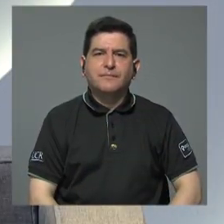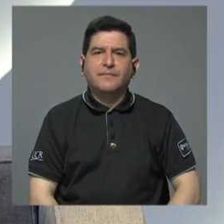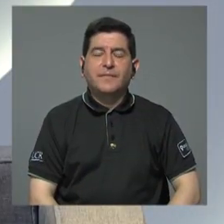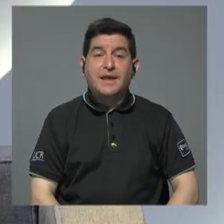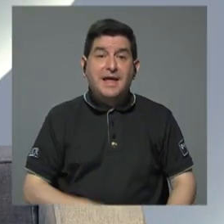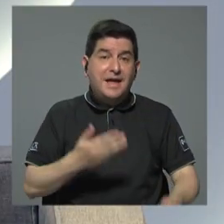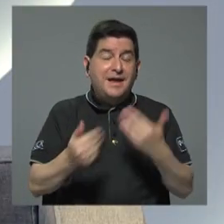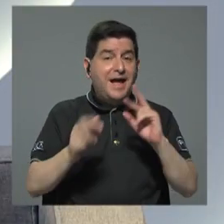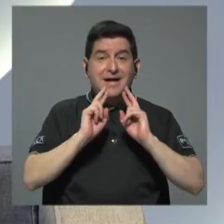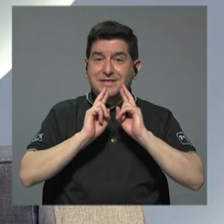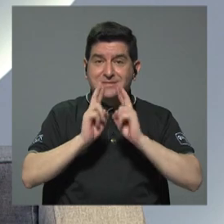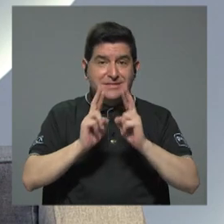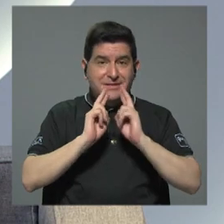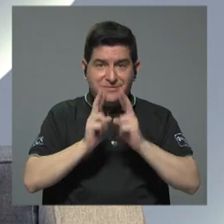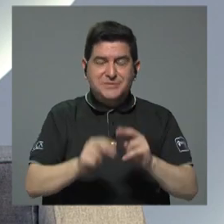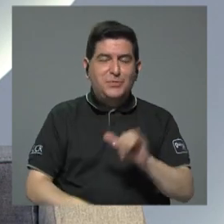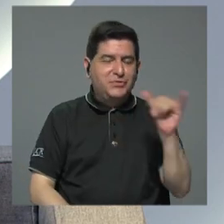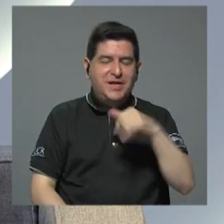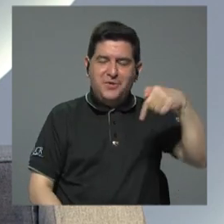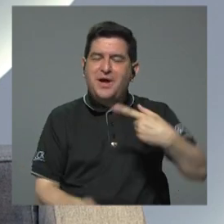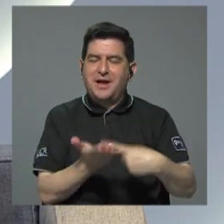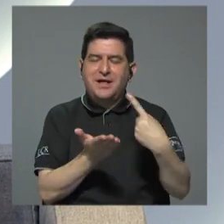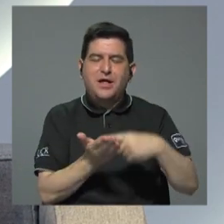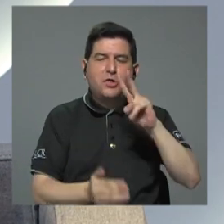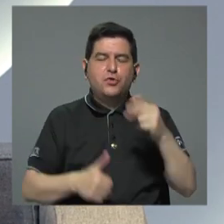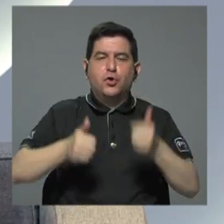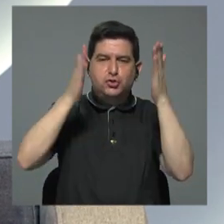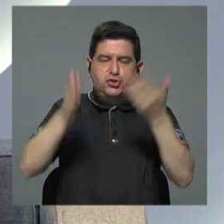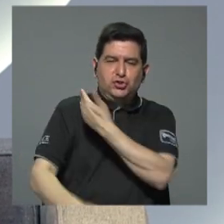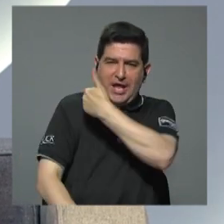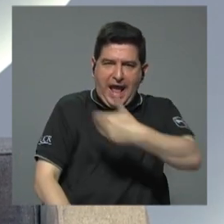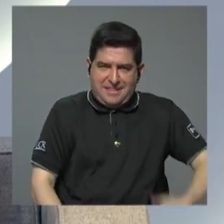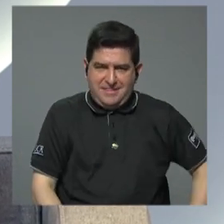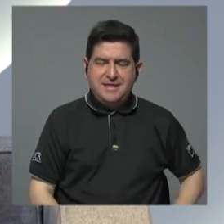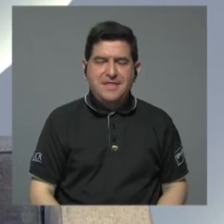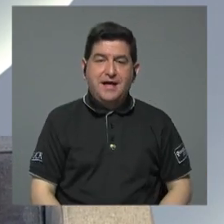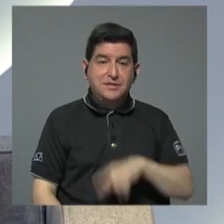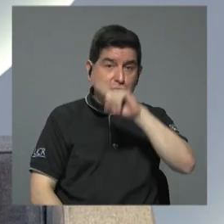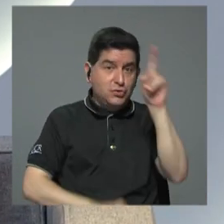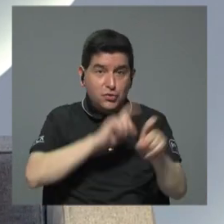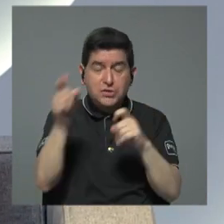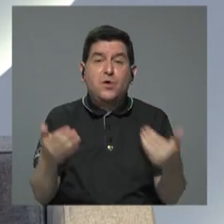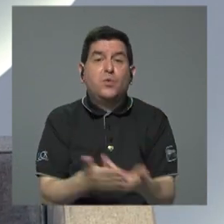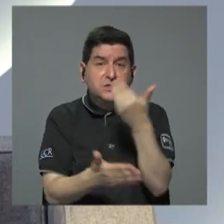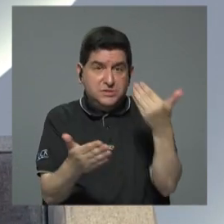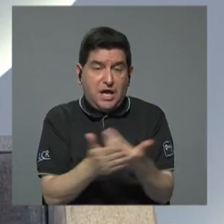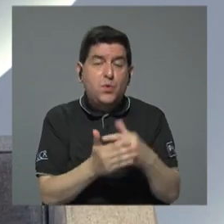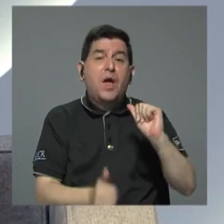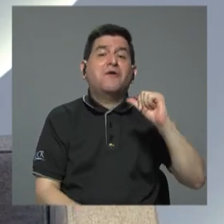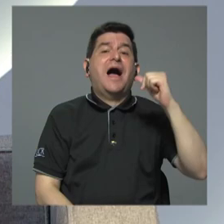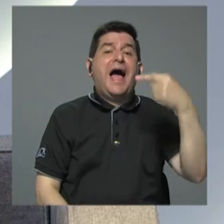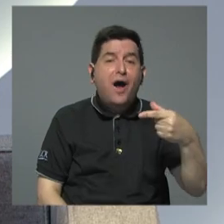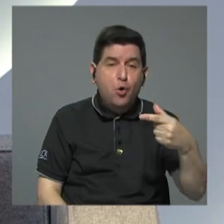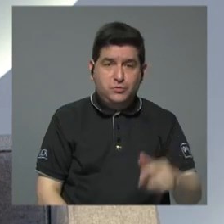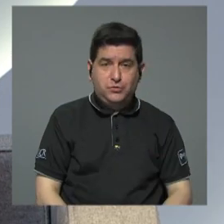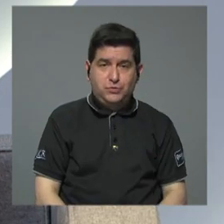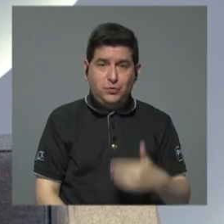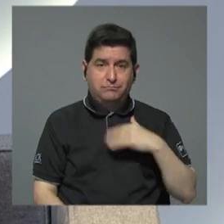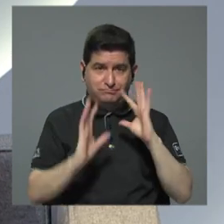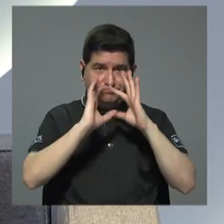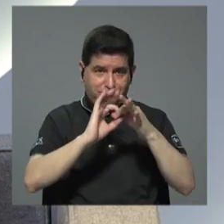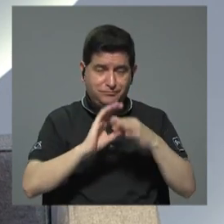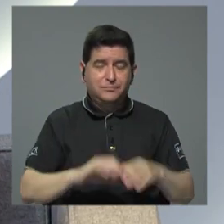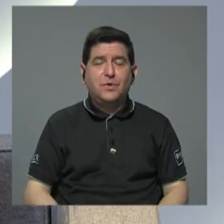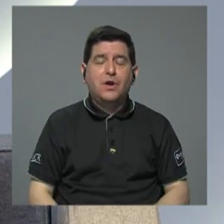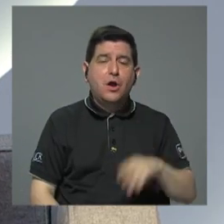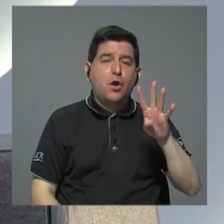Reprodujeron casi lo que están aquí debatiendo dos aspirantes presidenciales, y esa es una encuesta, la más reciente, agosto, tiene que ver con datos